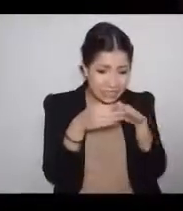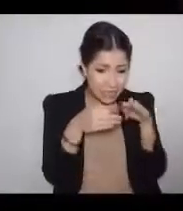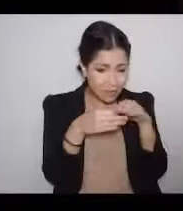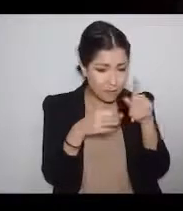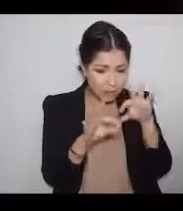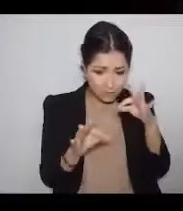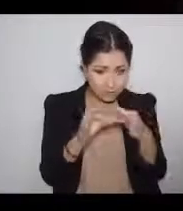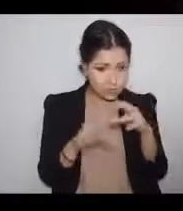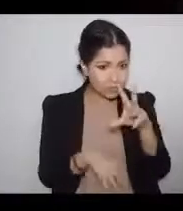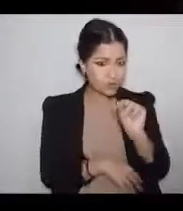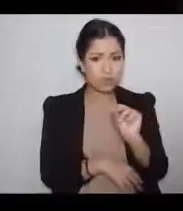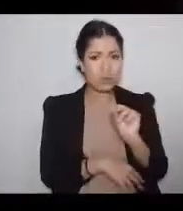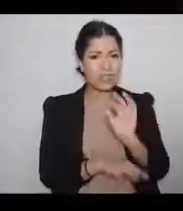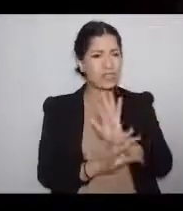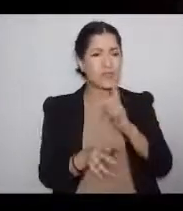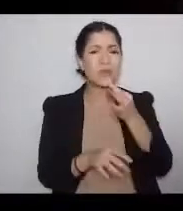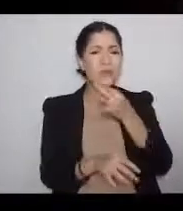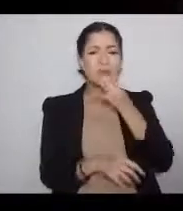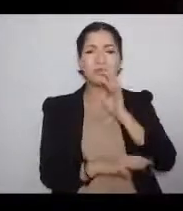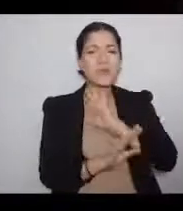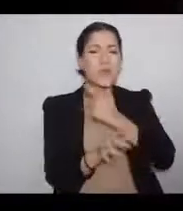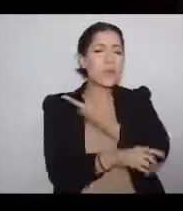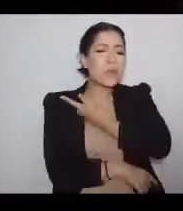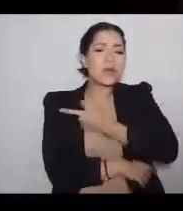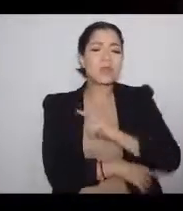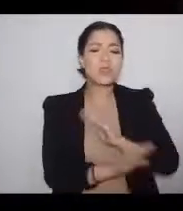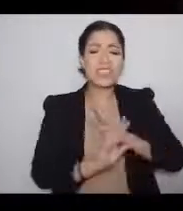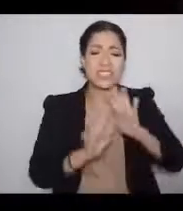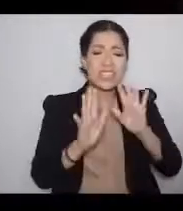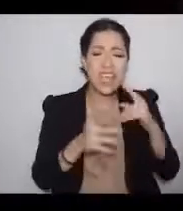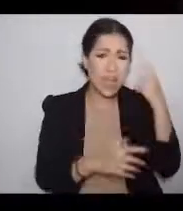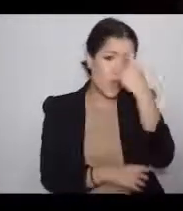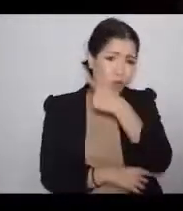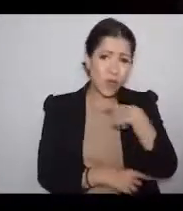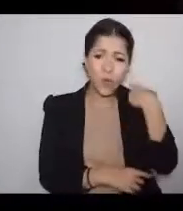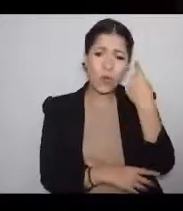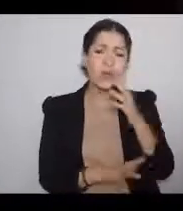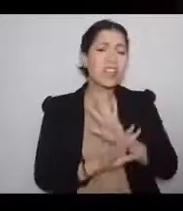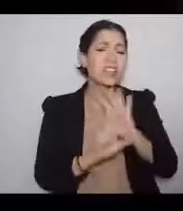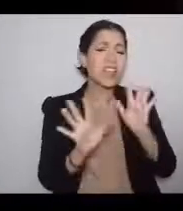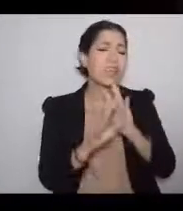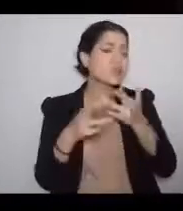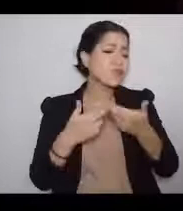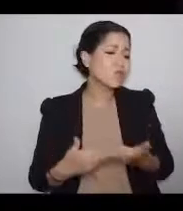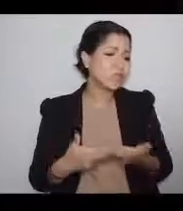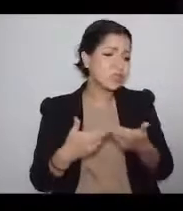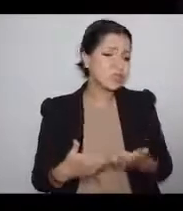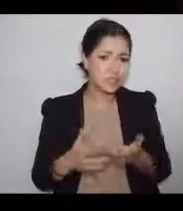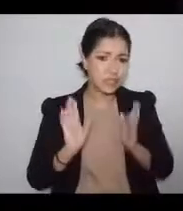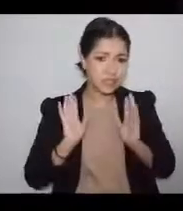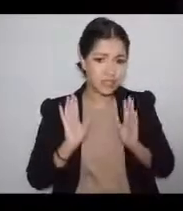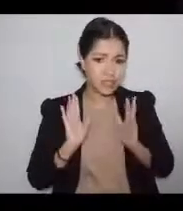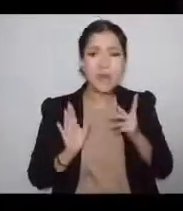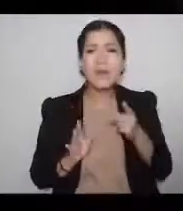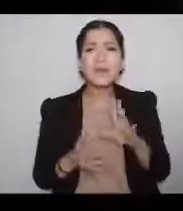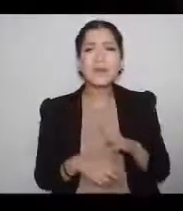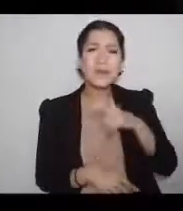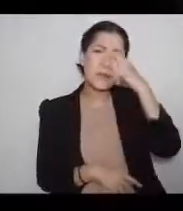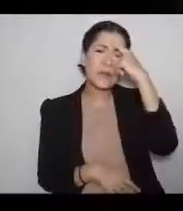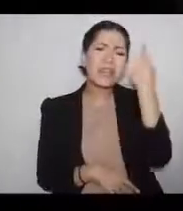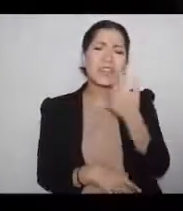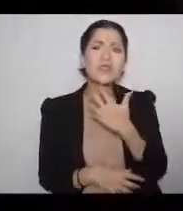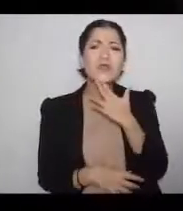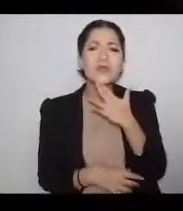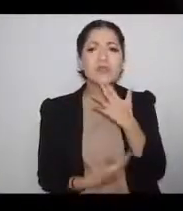minutos. Ya teníamos bastante con las horas, son rebanadas de tiempo. ¿A dónde vamos a llegar con tanta